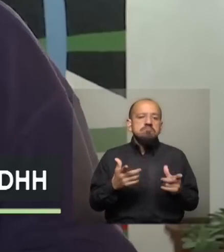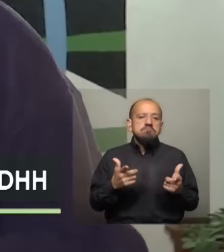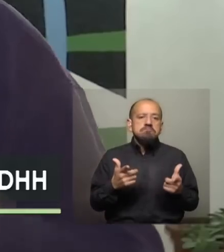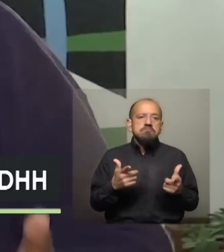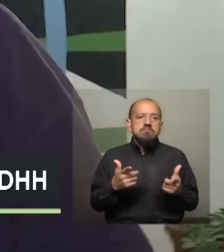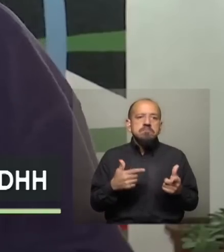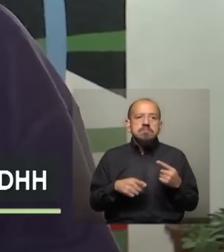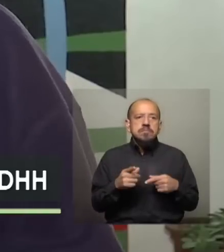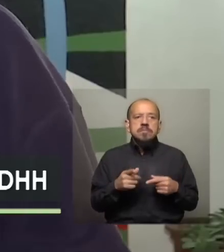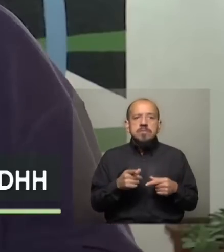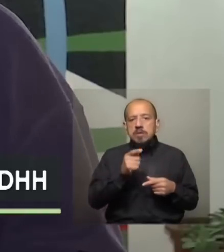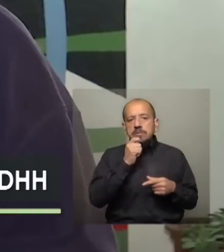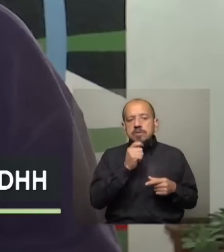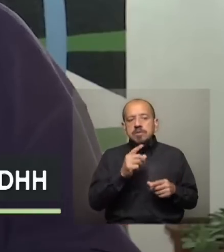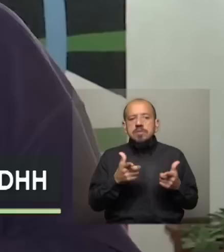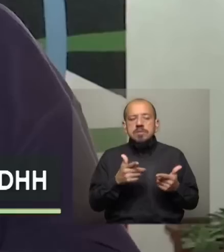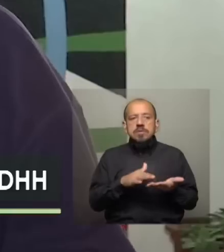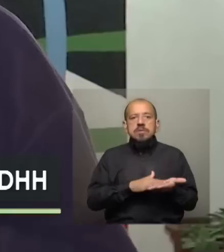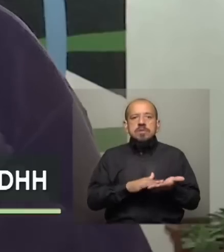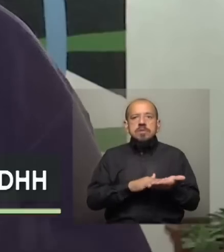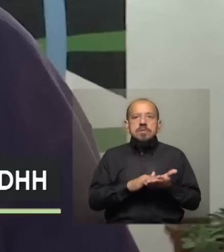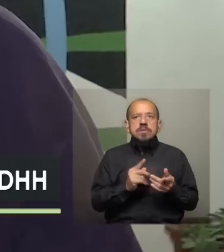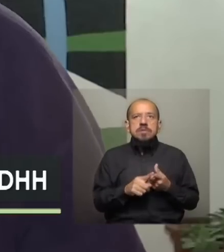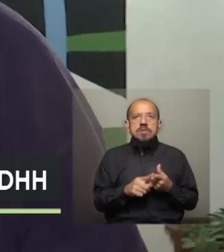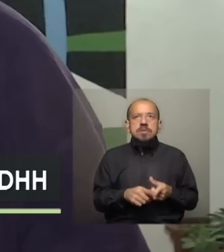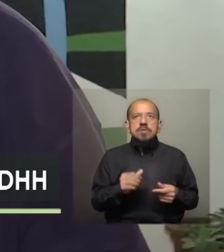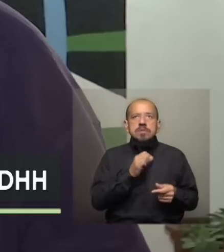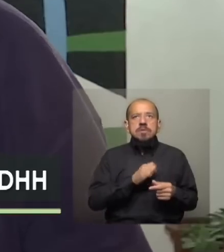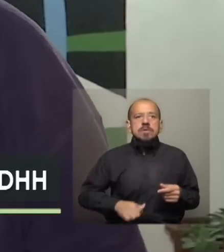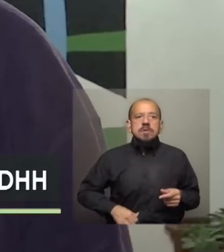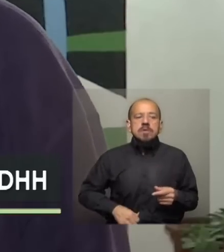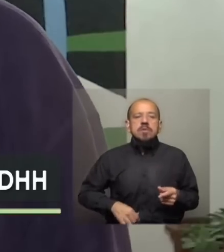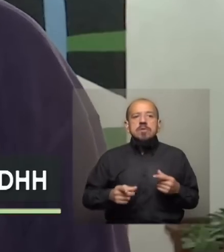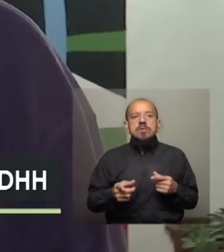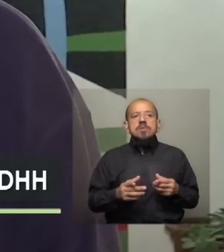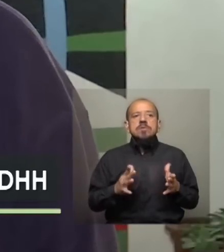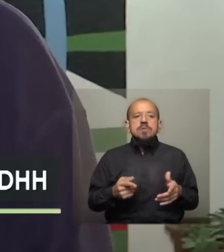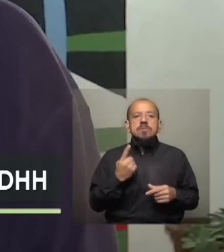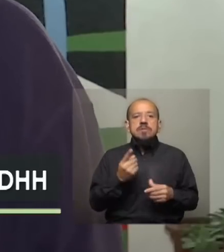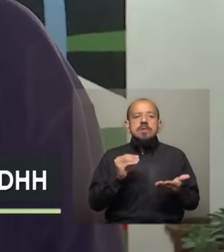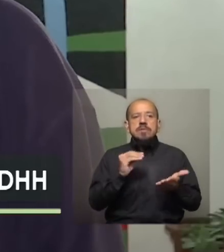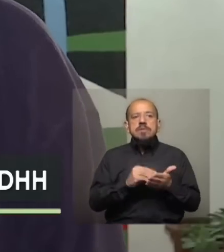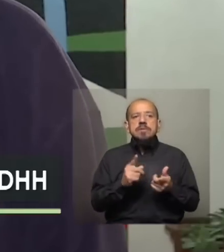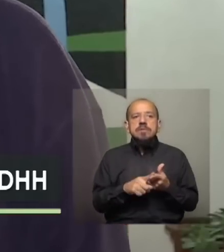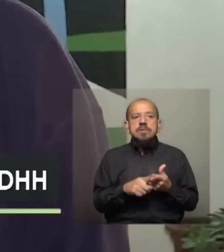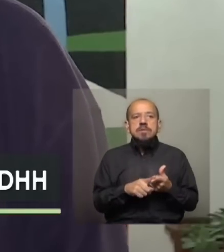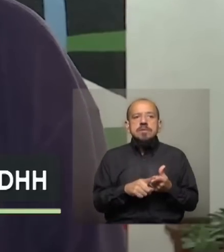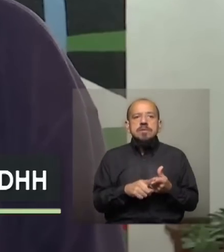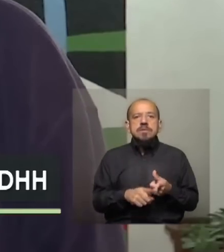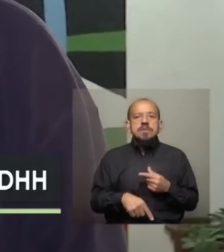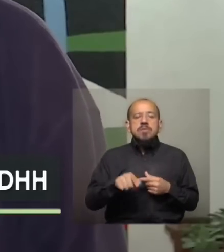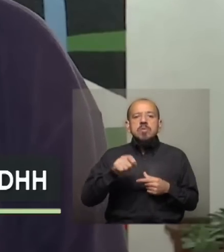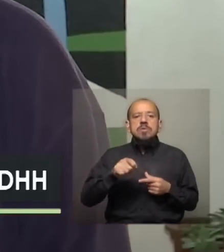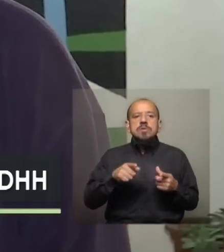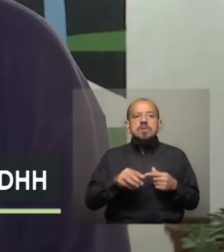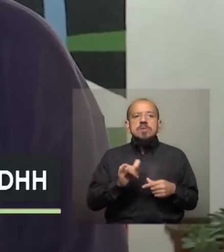en la prensa no se hace un acto de reconocimiento el estado se hace cargo por primera vez la suprema corte de